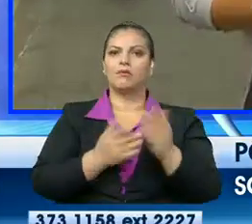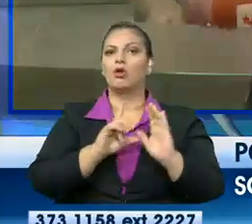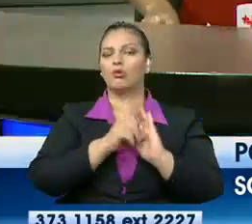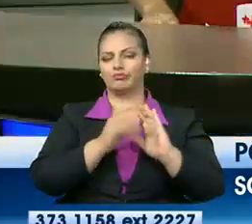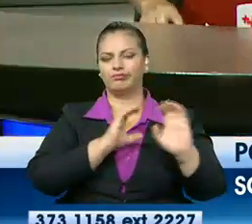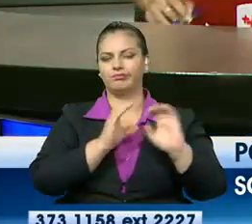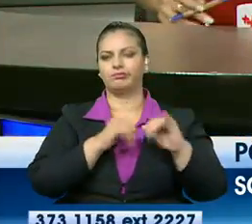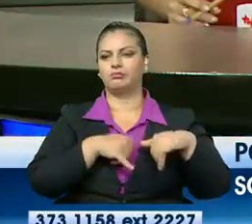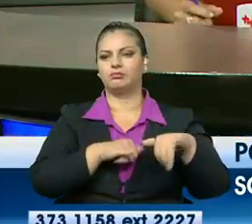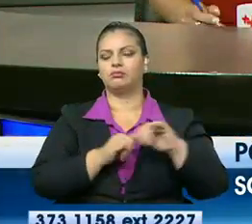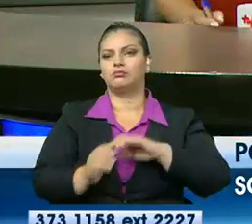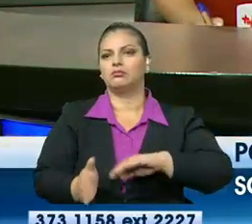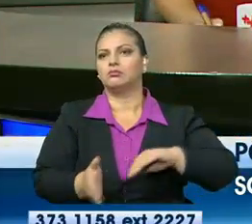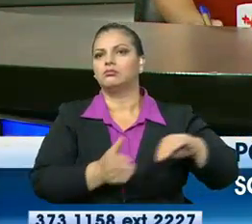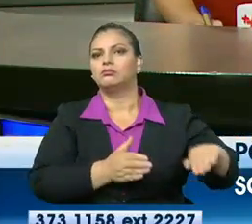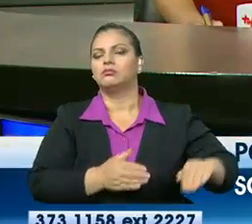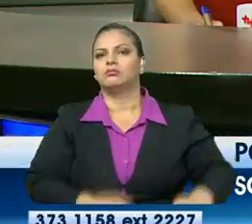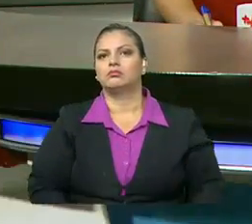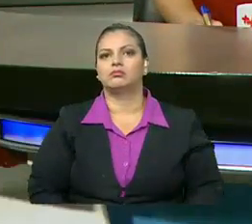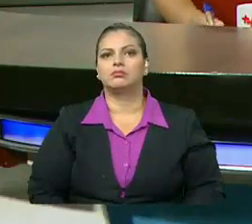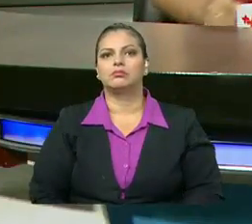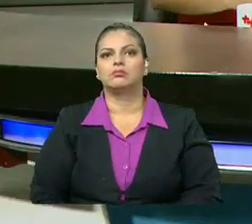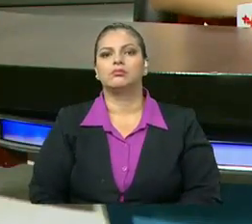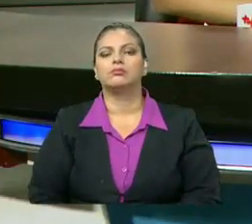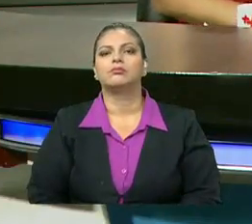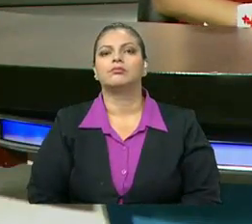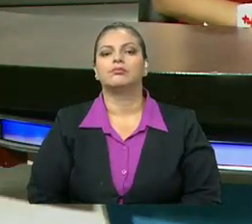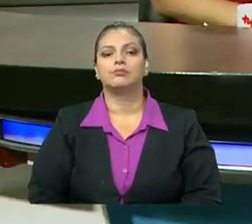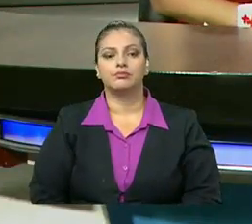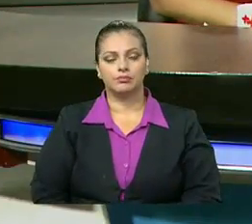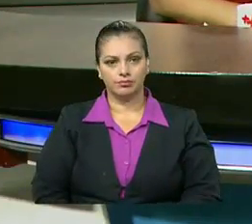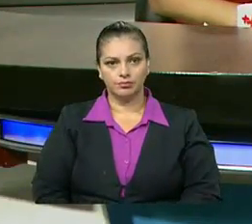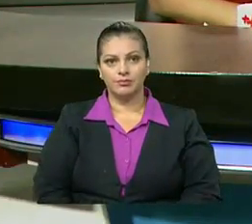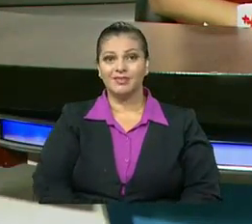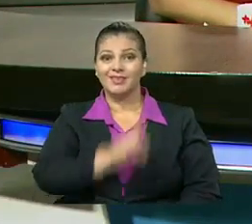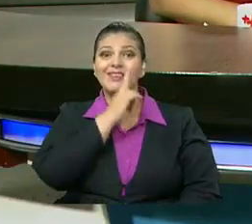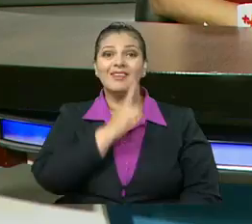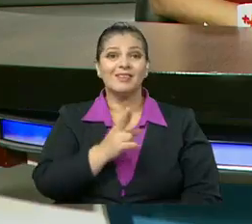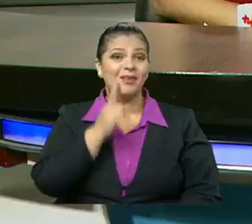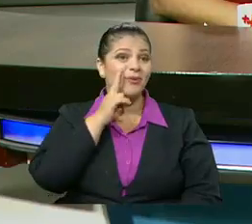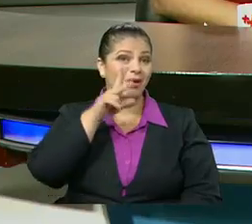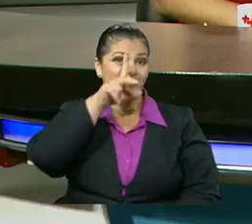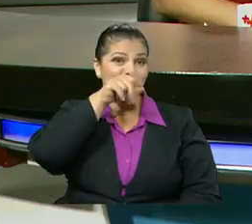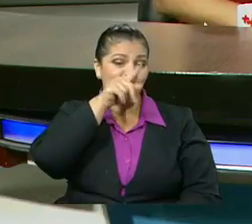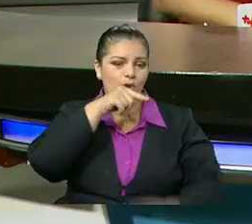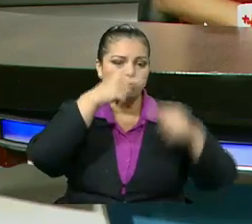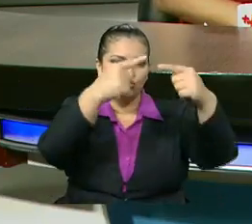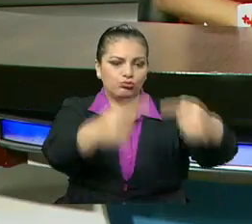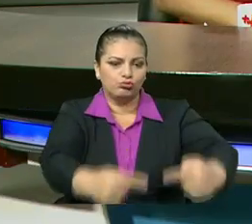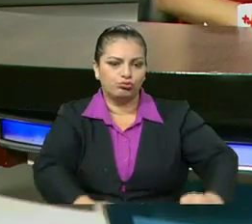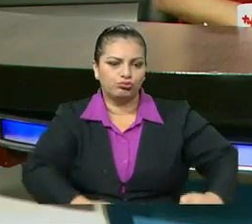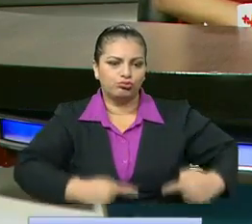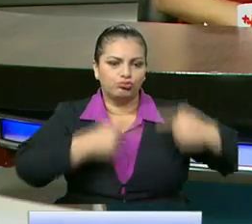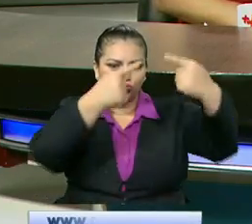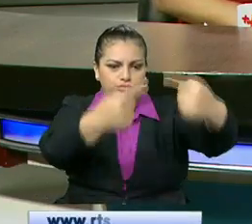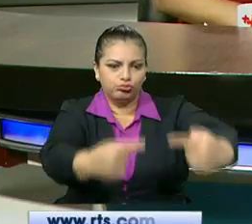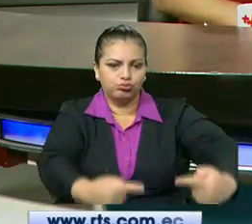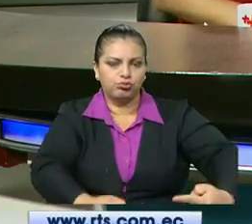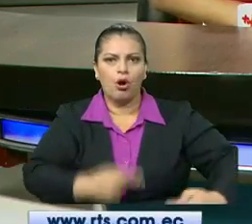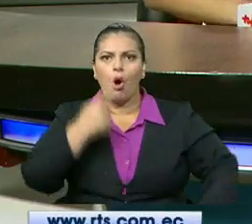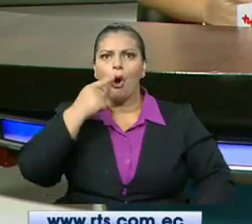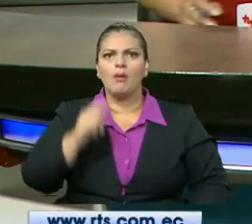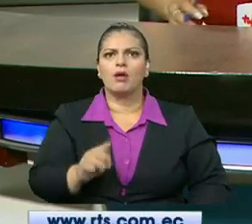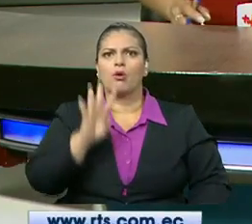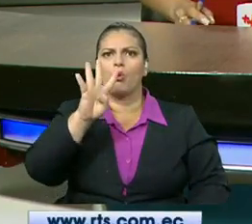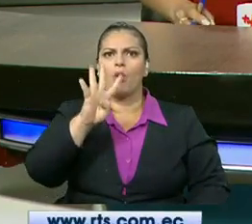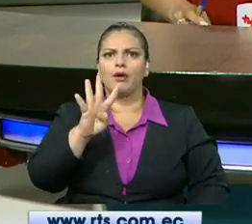Le informamos que cuatro sujetos se enfrentaron a bala con la policía al ser sorprendidos cuando asaltaban en un asadero de pollos al norte de Guayaquil.